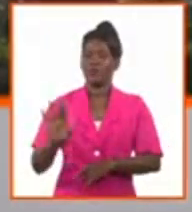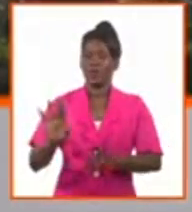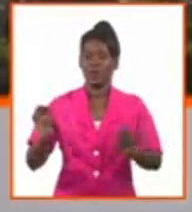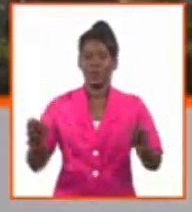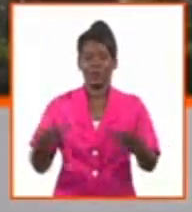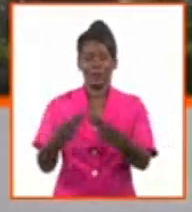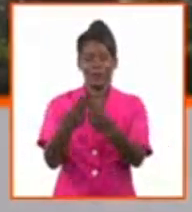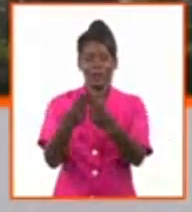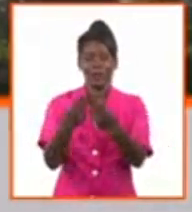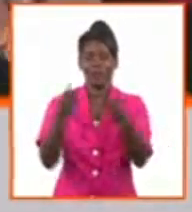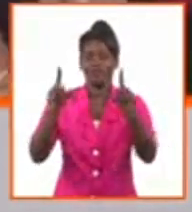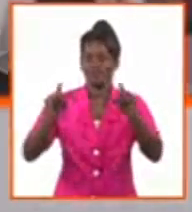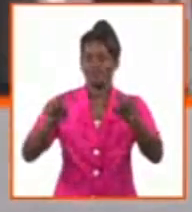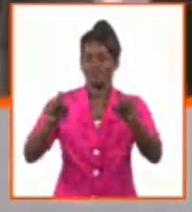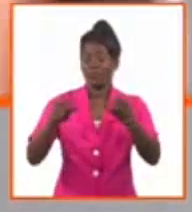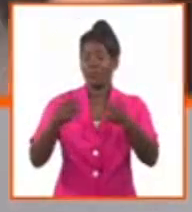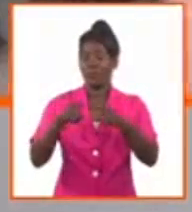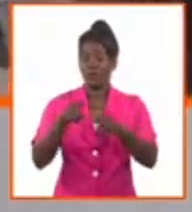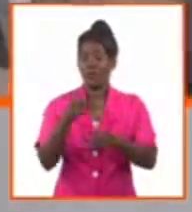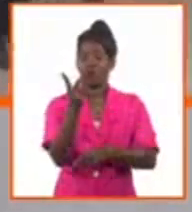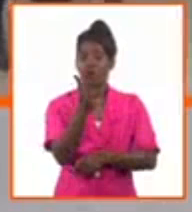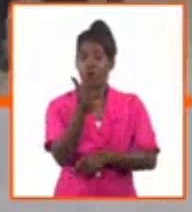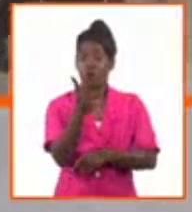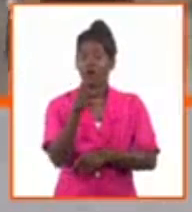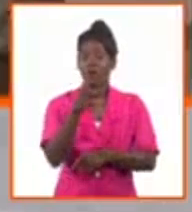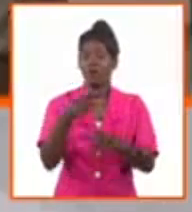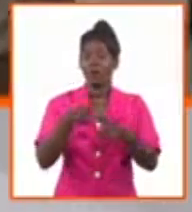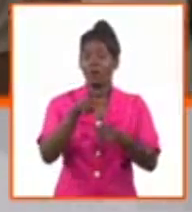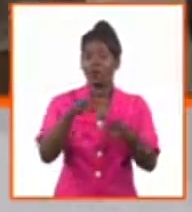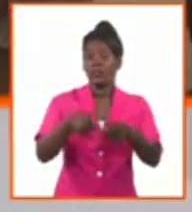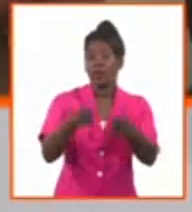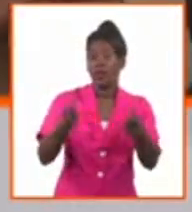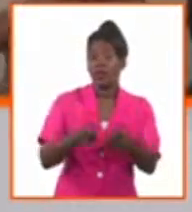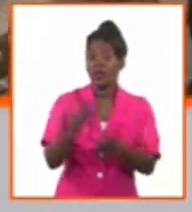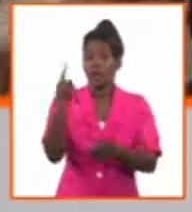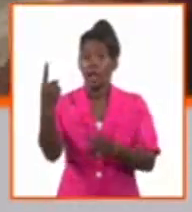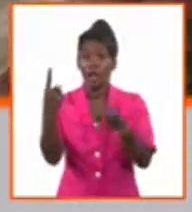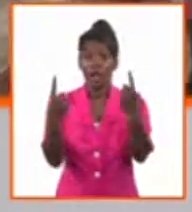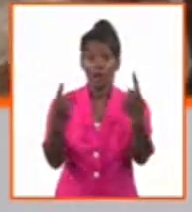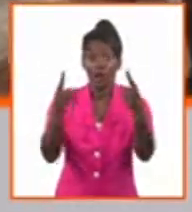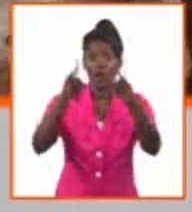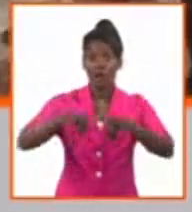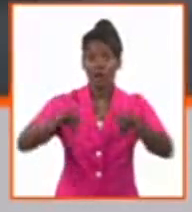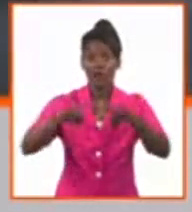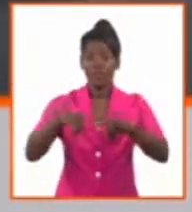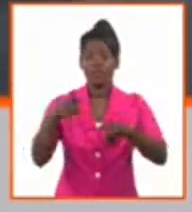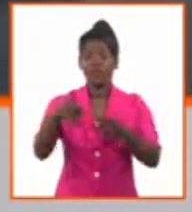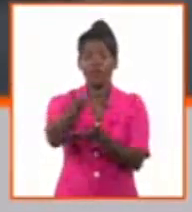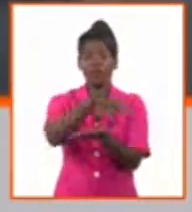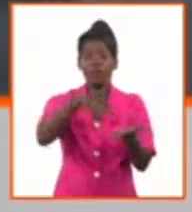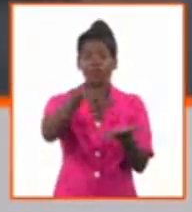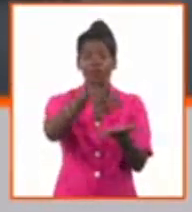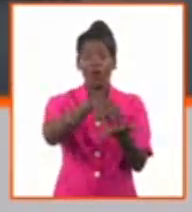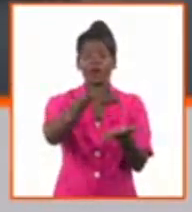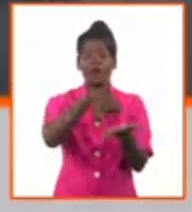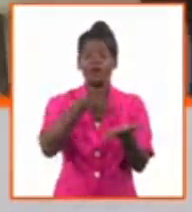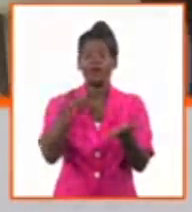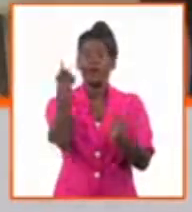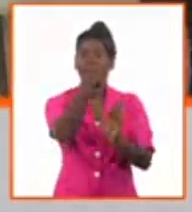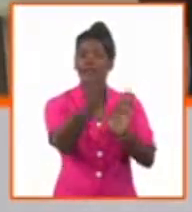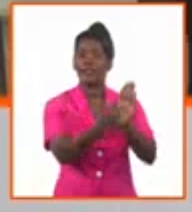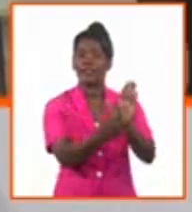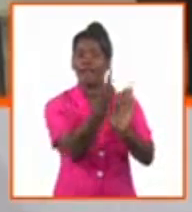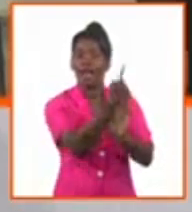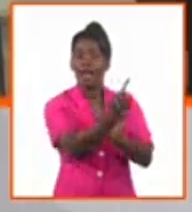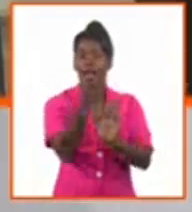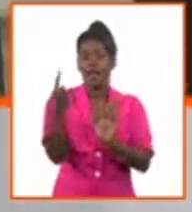las universidades del MINSAP y las universidades del MES, pues este Congreso aspira a que cada una construya su espacio según sus particularidades,